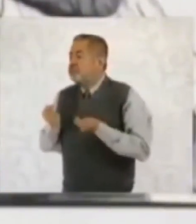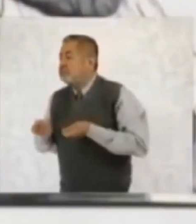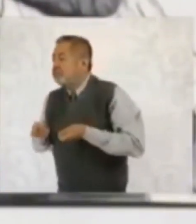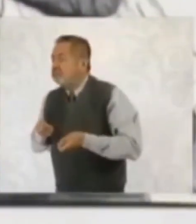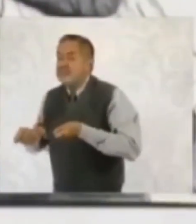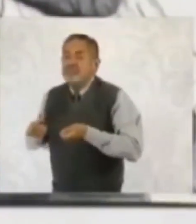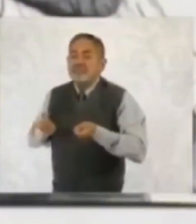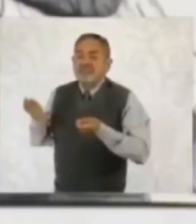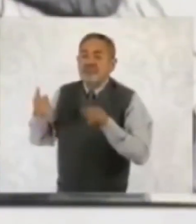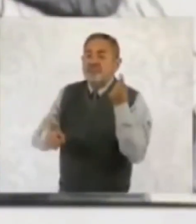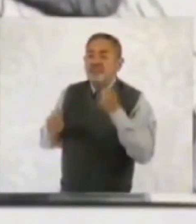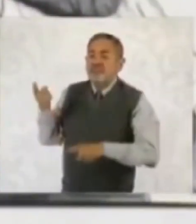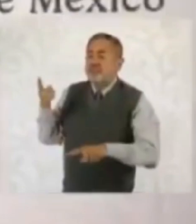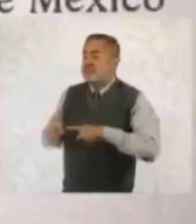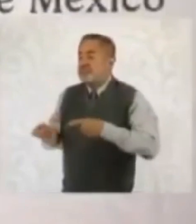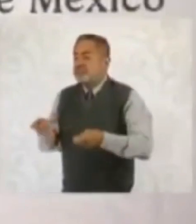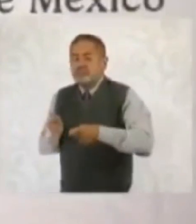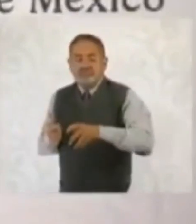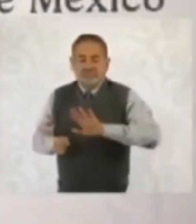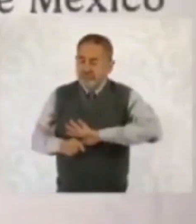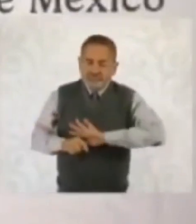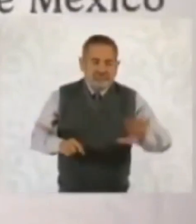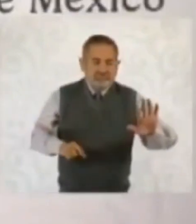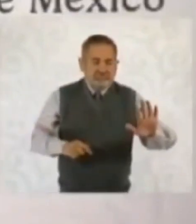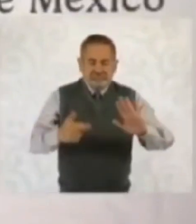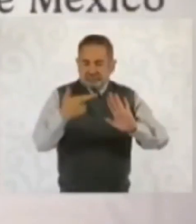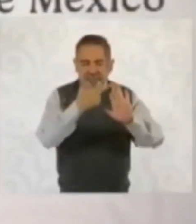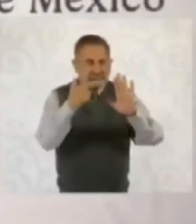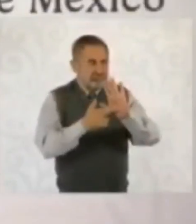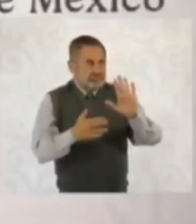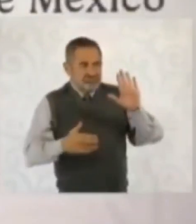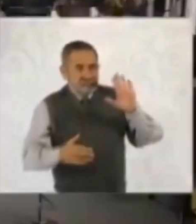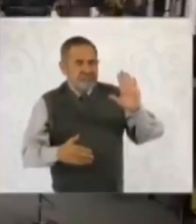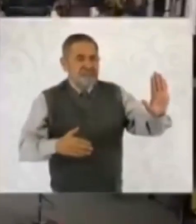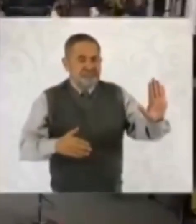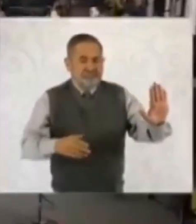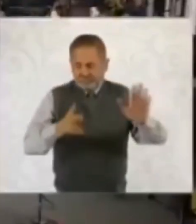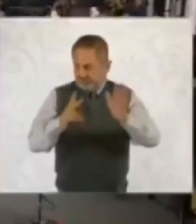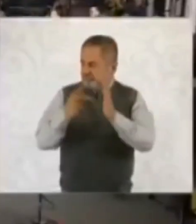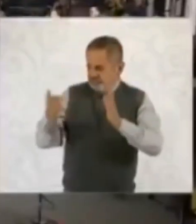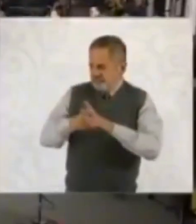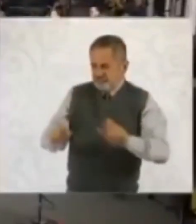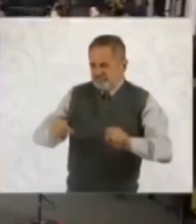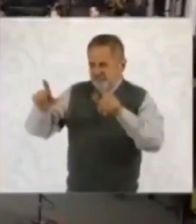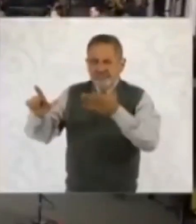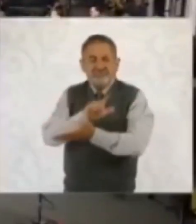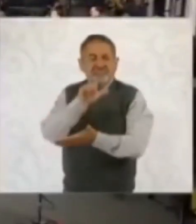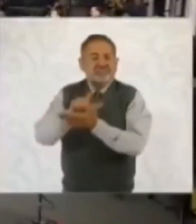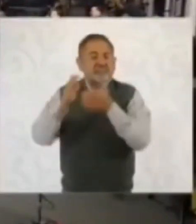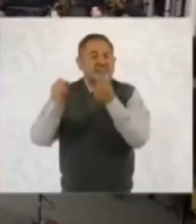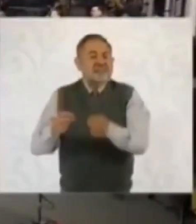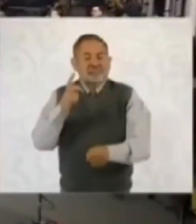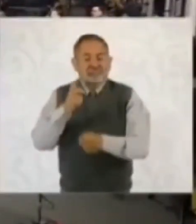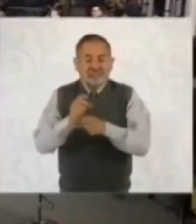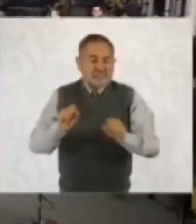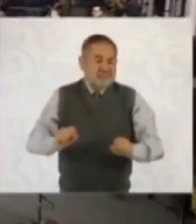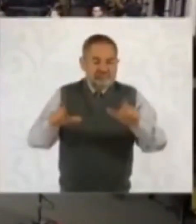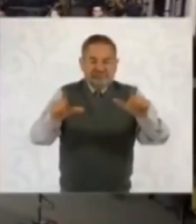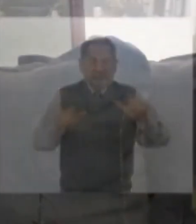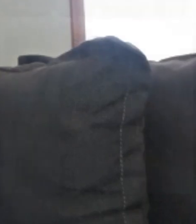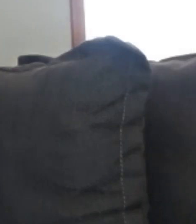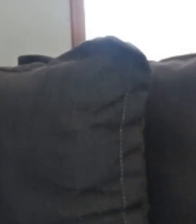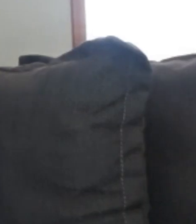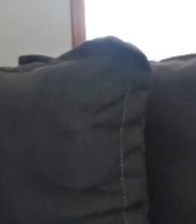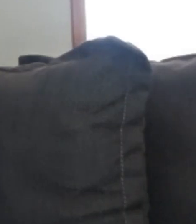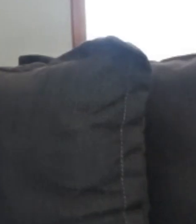Ahora pues está regulado. Miren, pongan la Ley de Seguridad Nacional otra vez. Entonces, está completamente